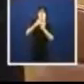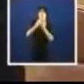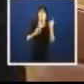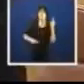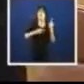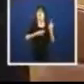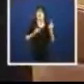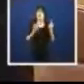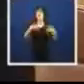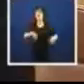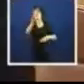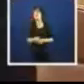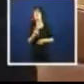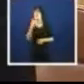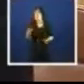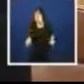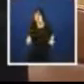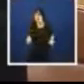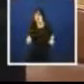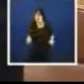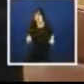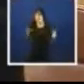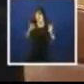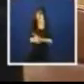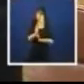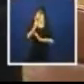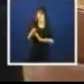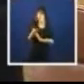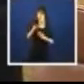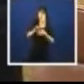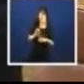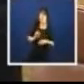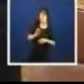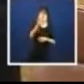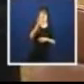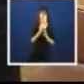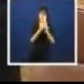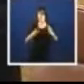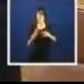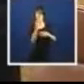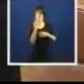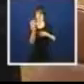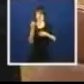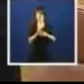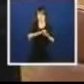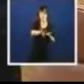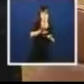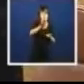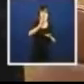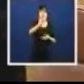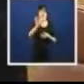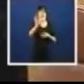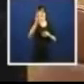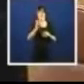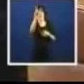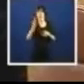normal? Quizáis a que primeiro tivese que dimitir o número 3 da candidatura do PP, o señor Ángel Espadas. O